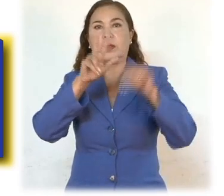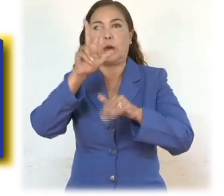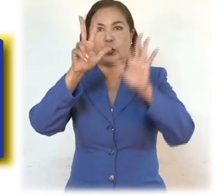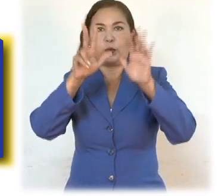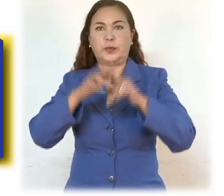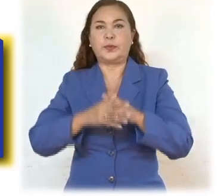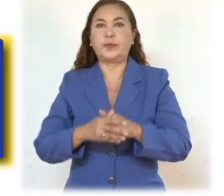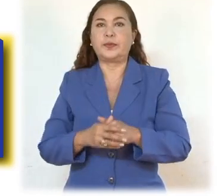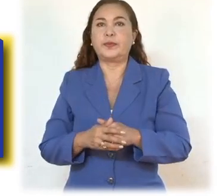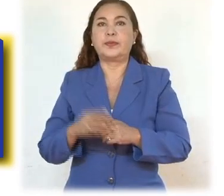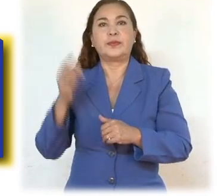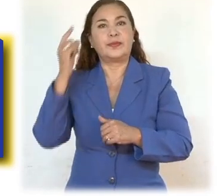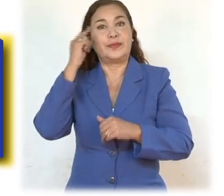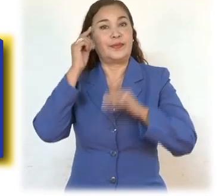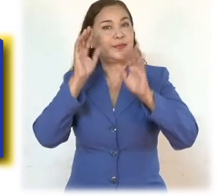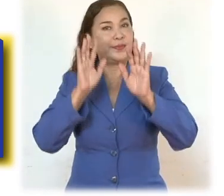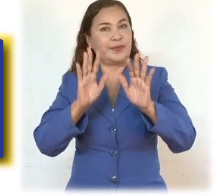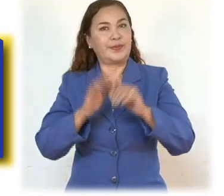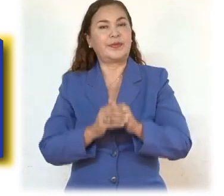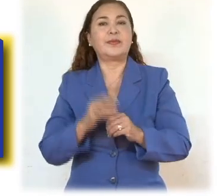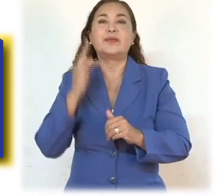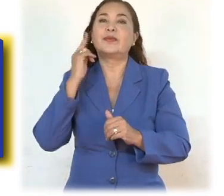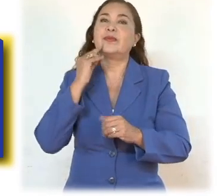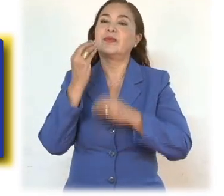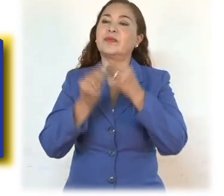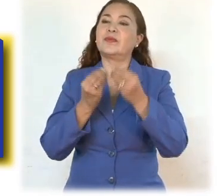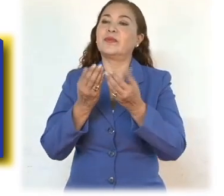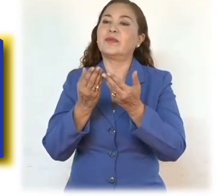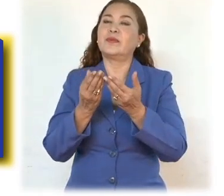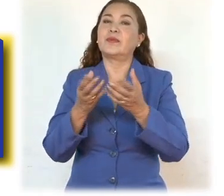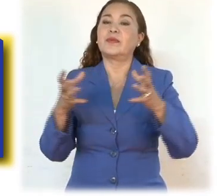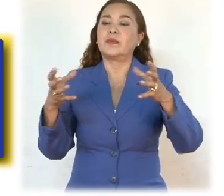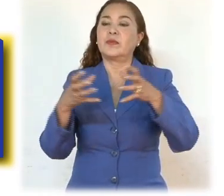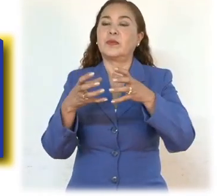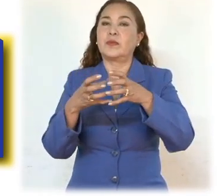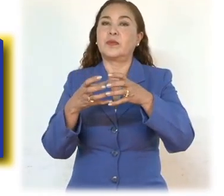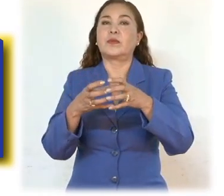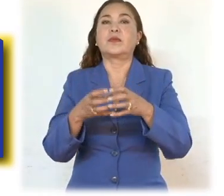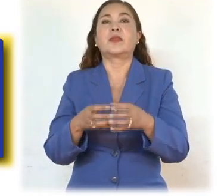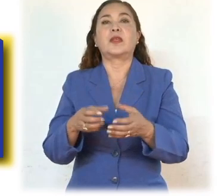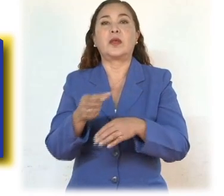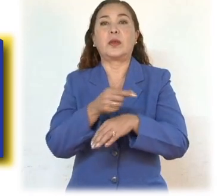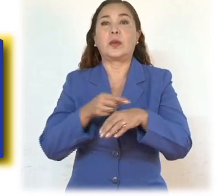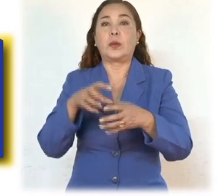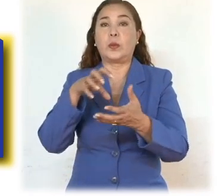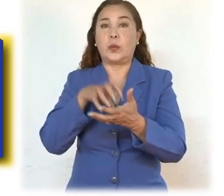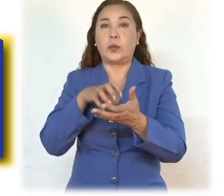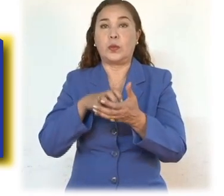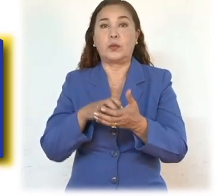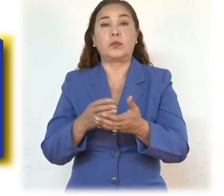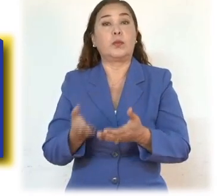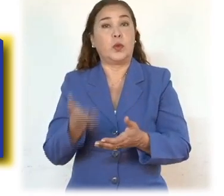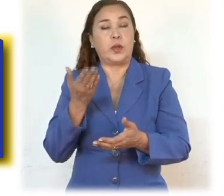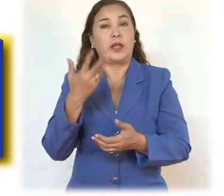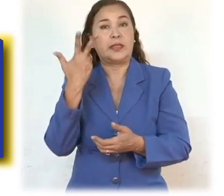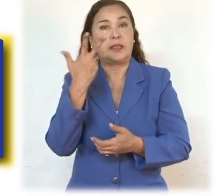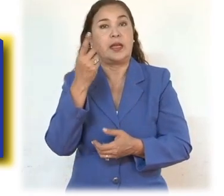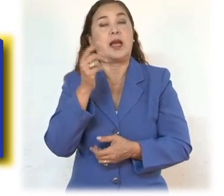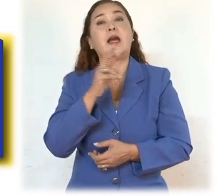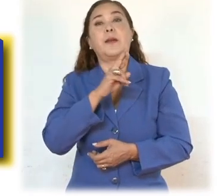1938 día 10 Bolívar crea el consejo de estado hito fundamental de la tercera